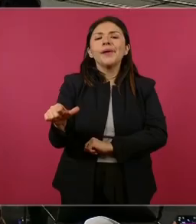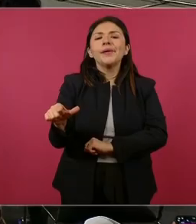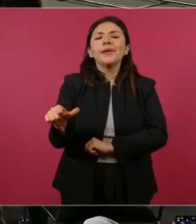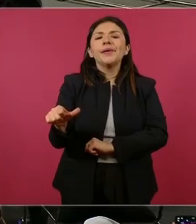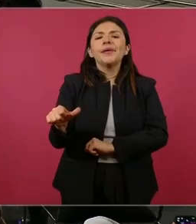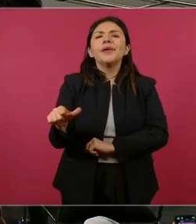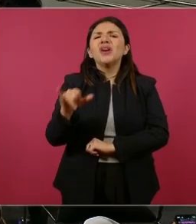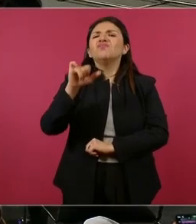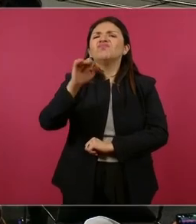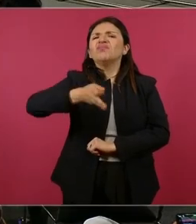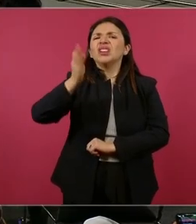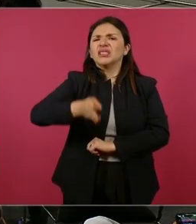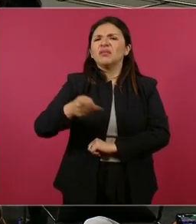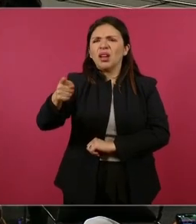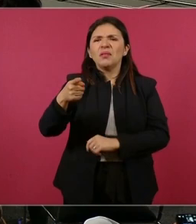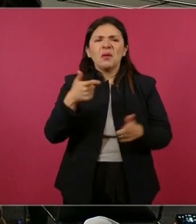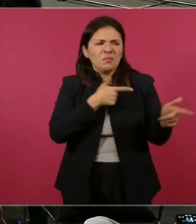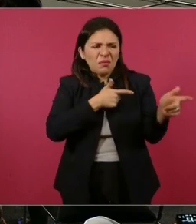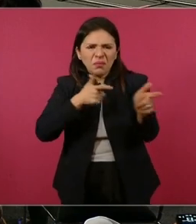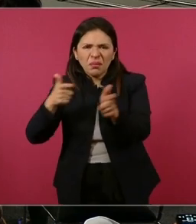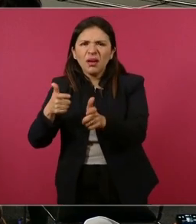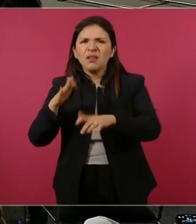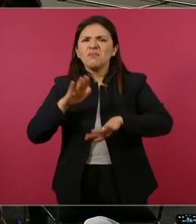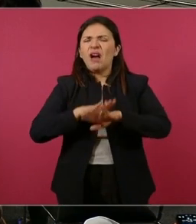del uso de la fuerza.